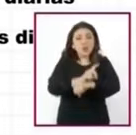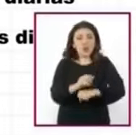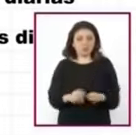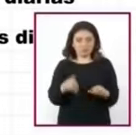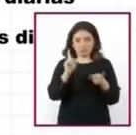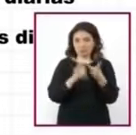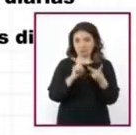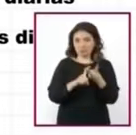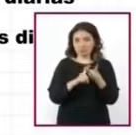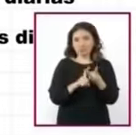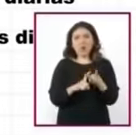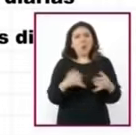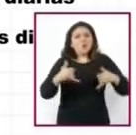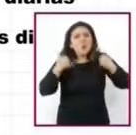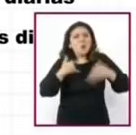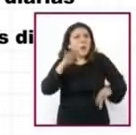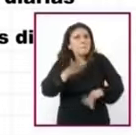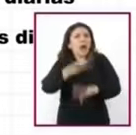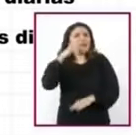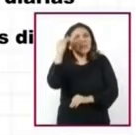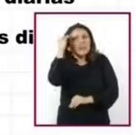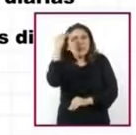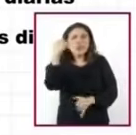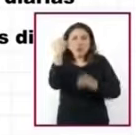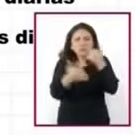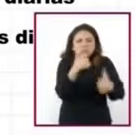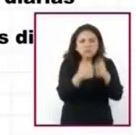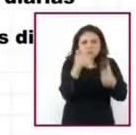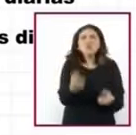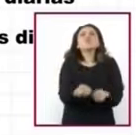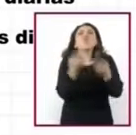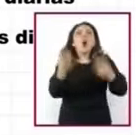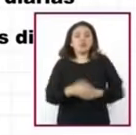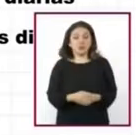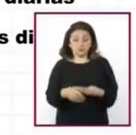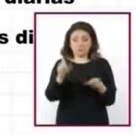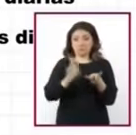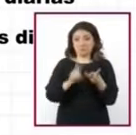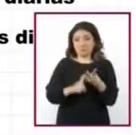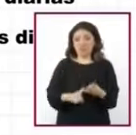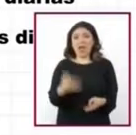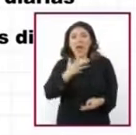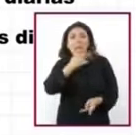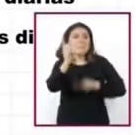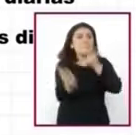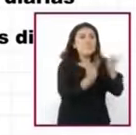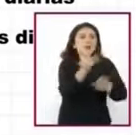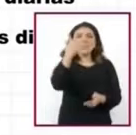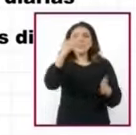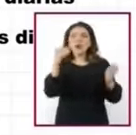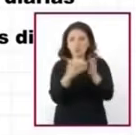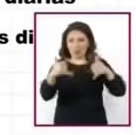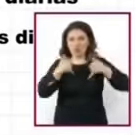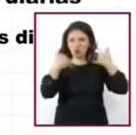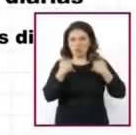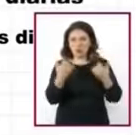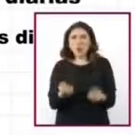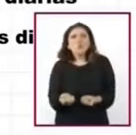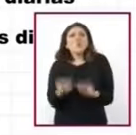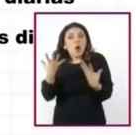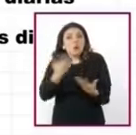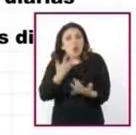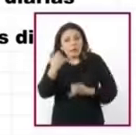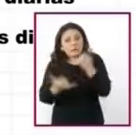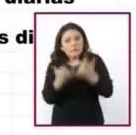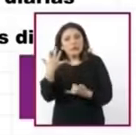de horas que dedican los jóvenes a los videojuegos? Si la encuesta se aplicó a 5,000 jóvenes, ¿cuántos juegan 5